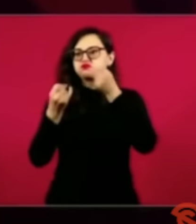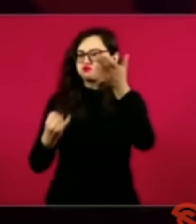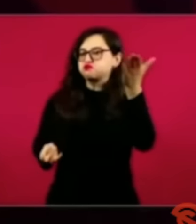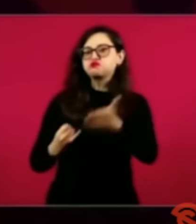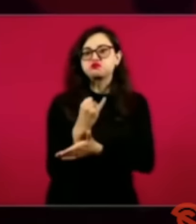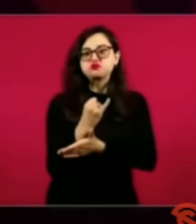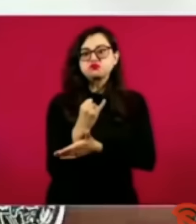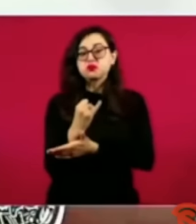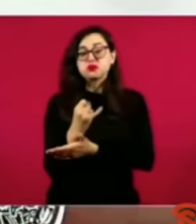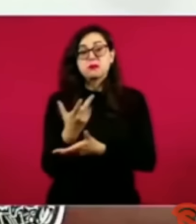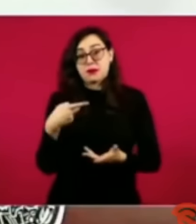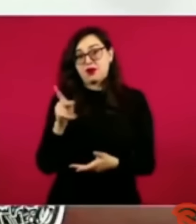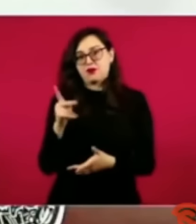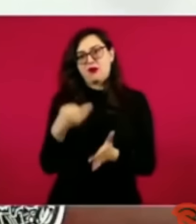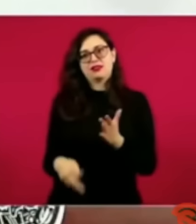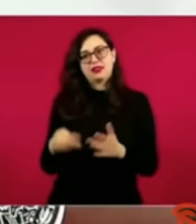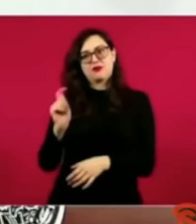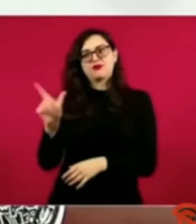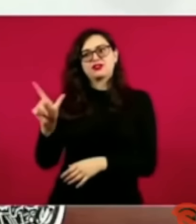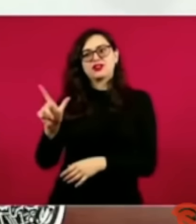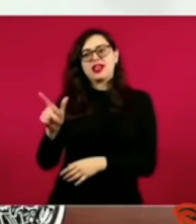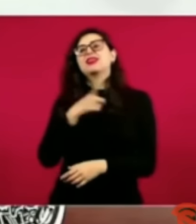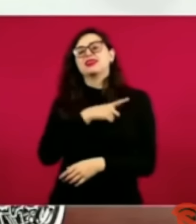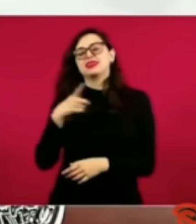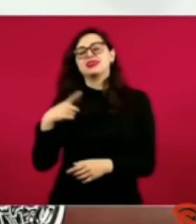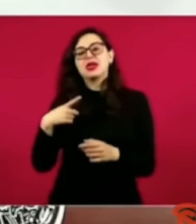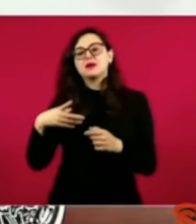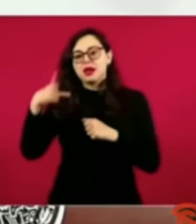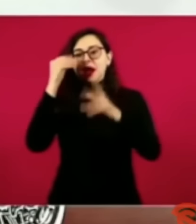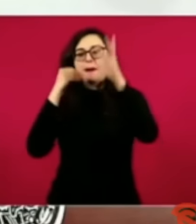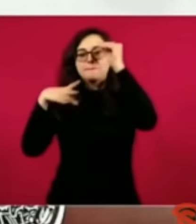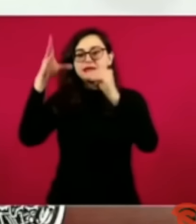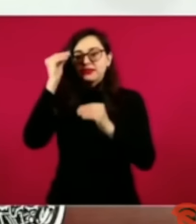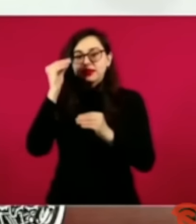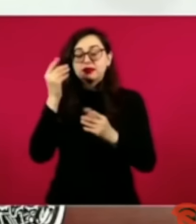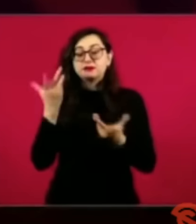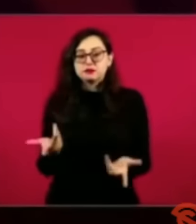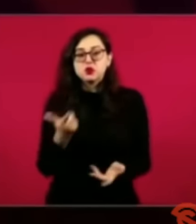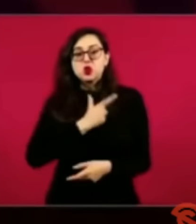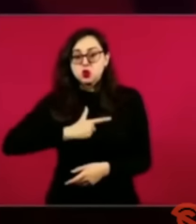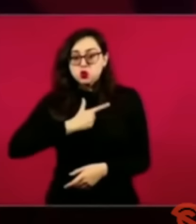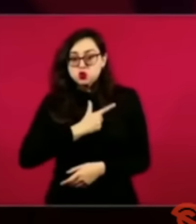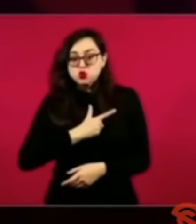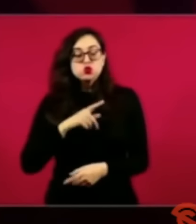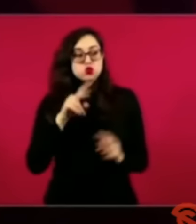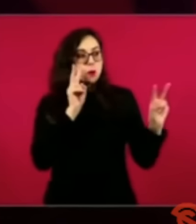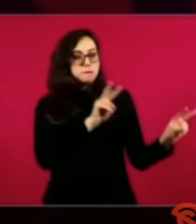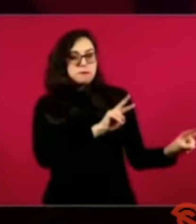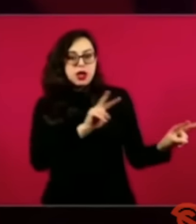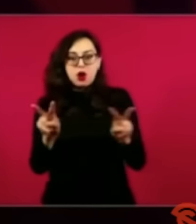da mucho gusto que haya veteranos del periodismo presentes, como el querido